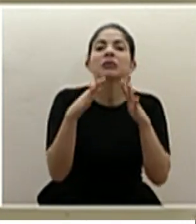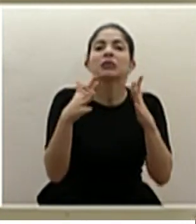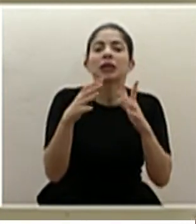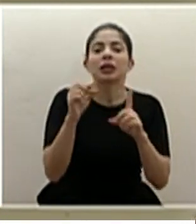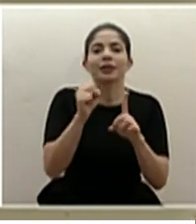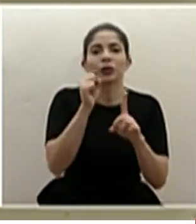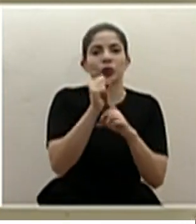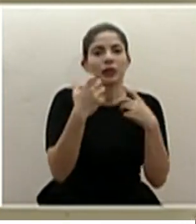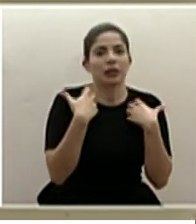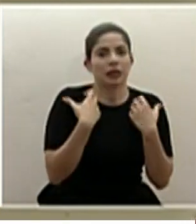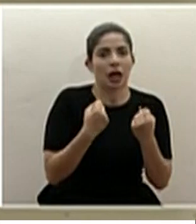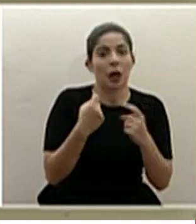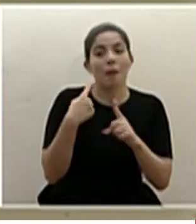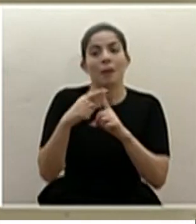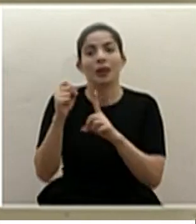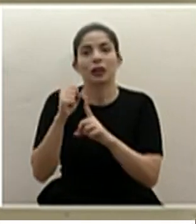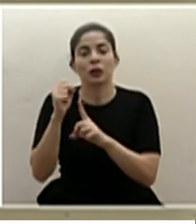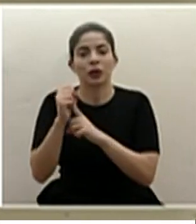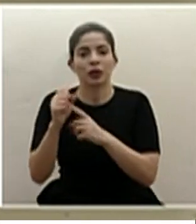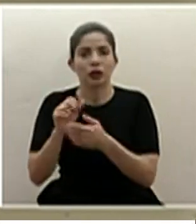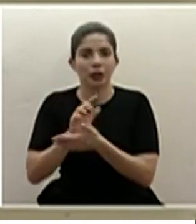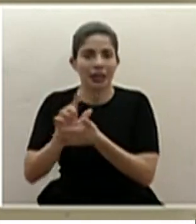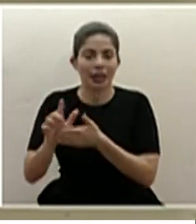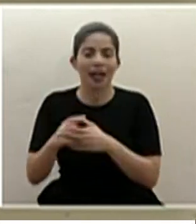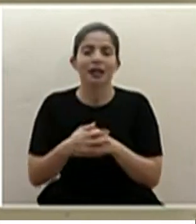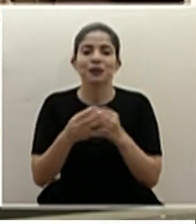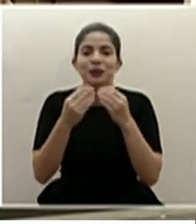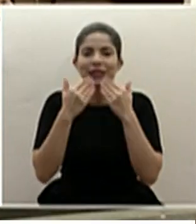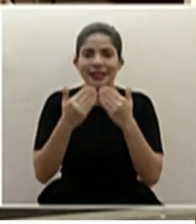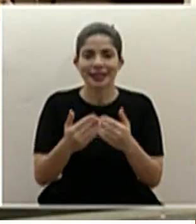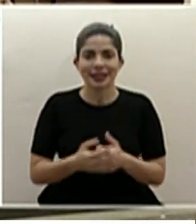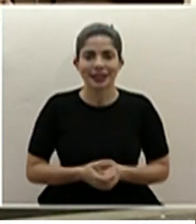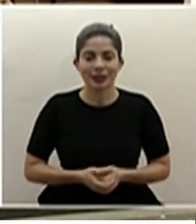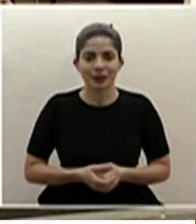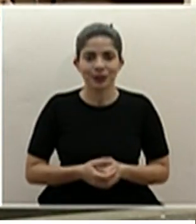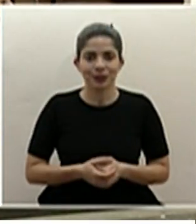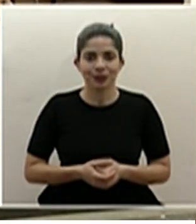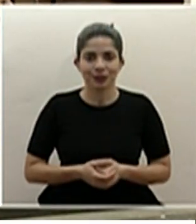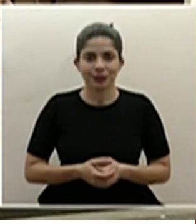realidad de salud y la realidad sanitaria. Muchísimas gracias.